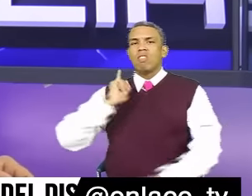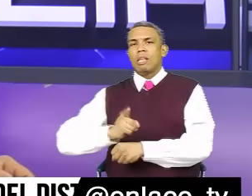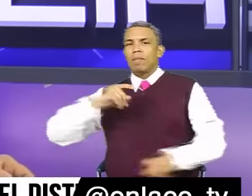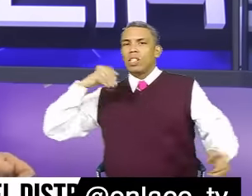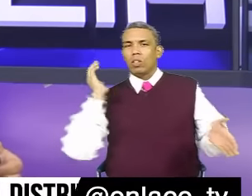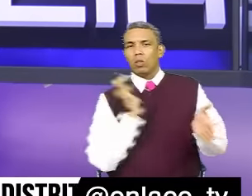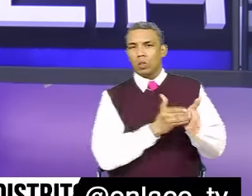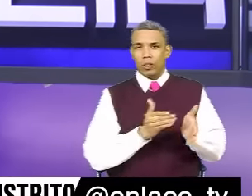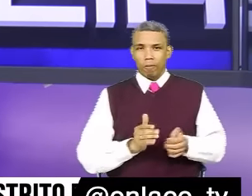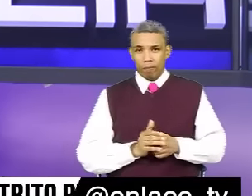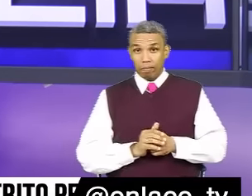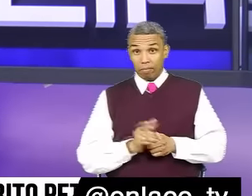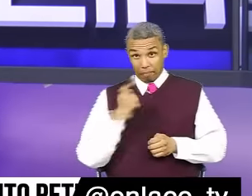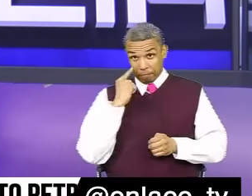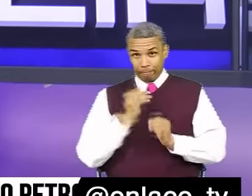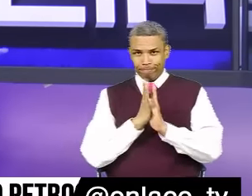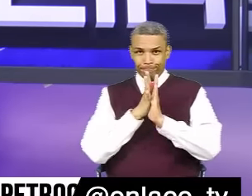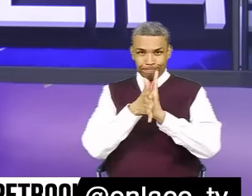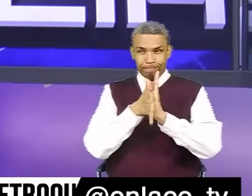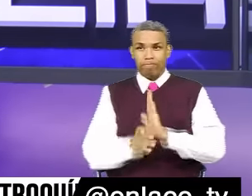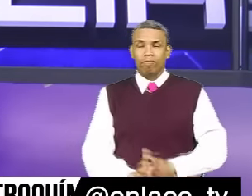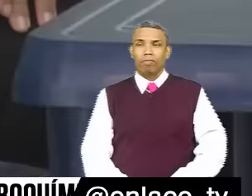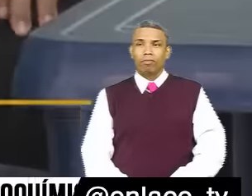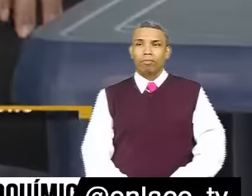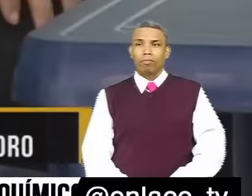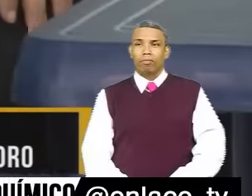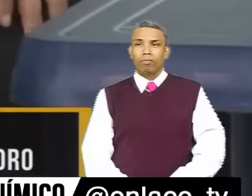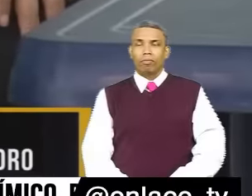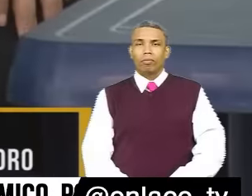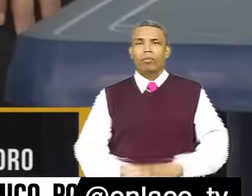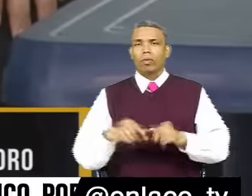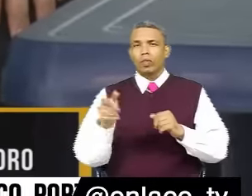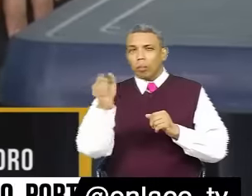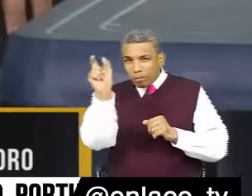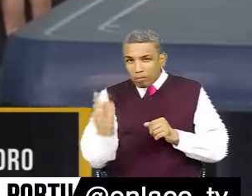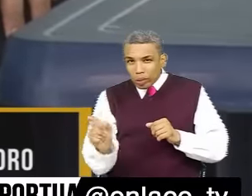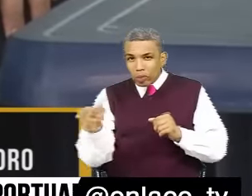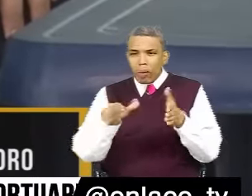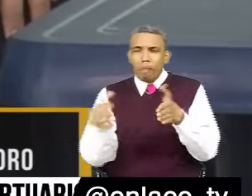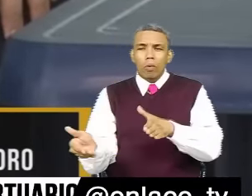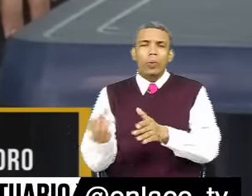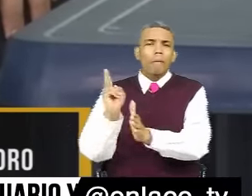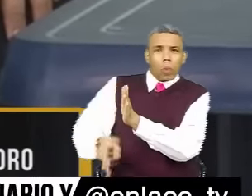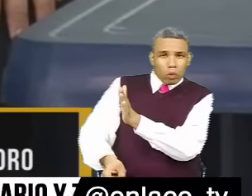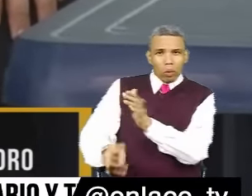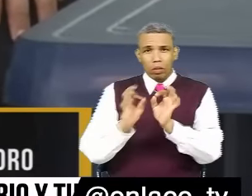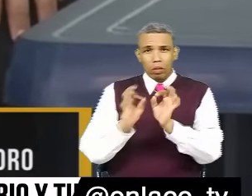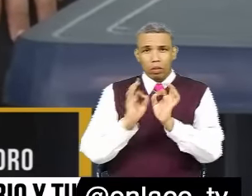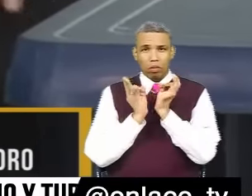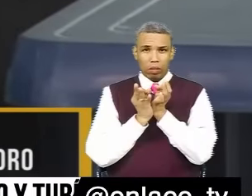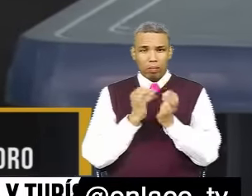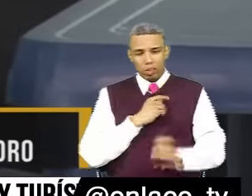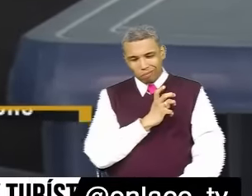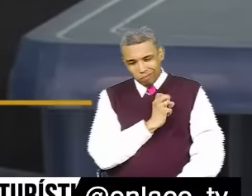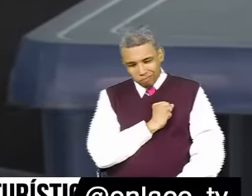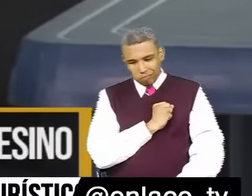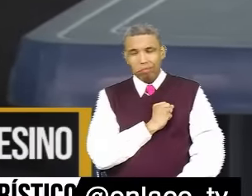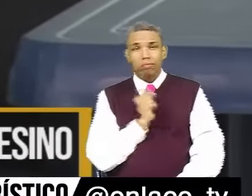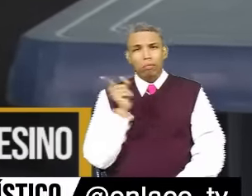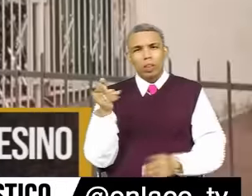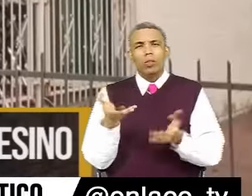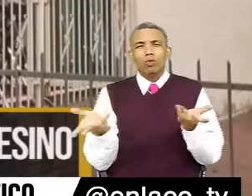aclarar, según ellos, este hecho. La familia de Álvaro Rincón, campesino muerto en confusos hechos el pasado domingo en Vallecito, corregimiento de